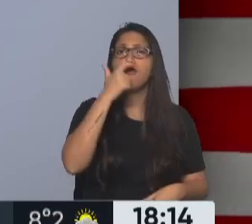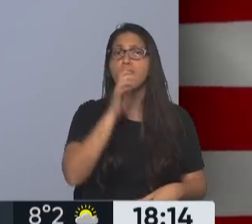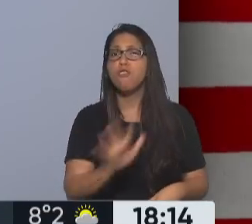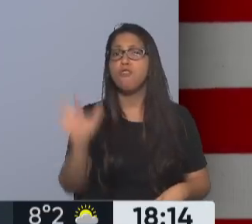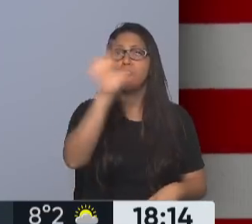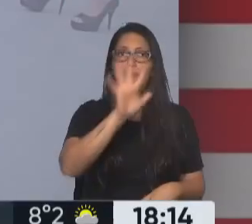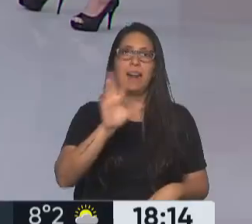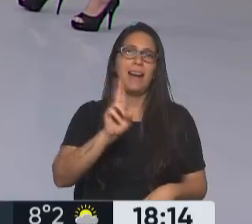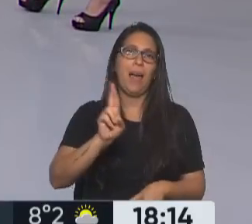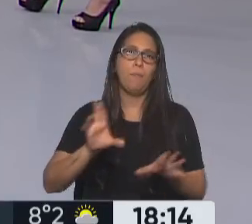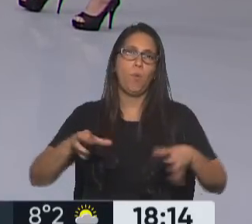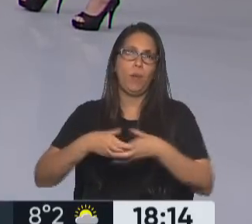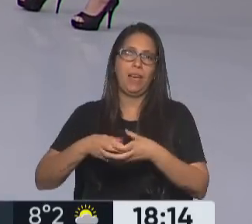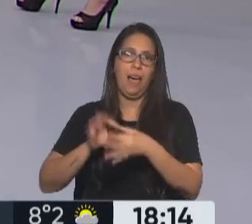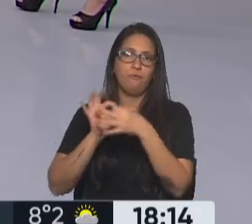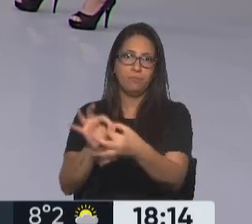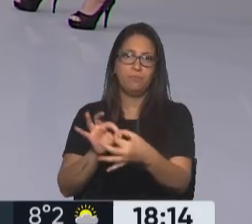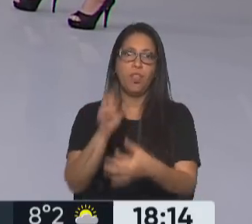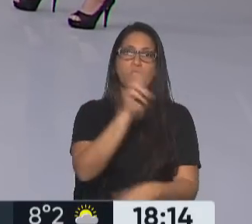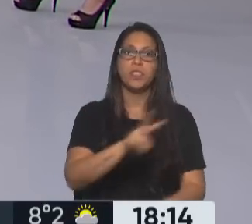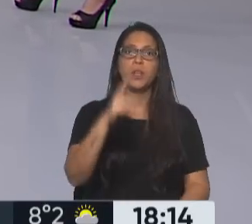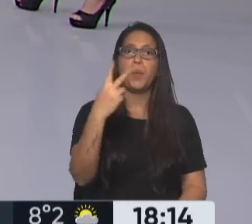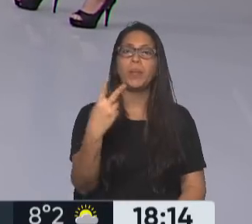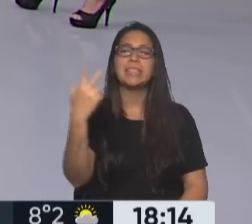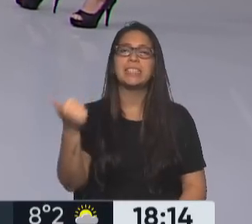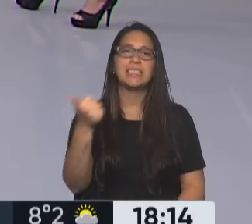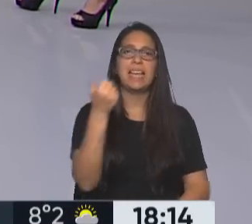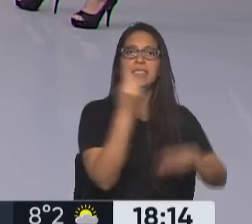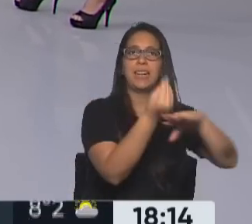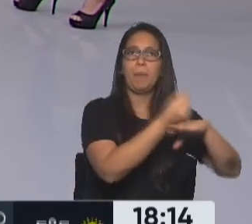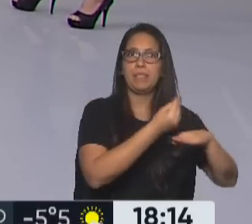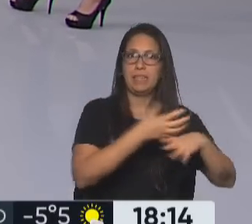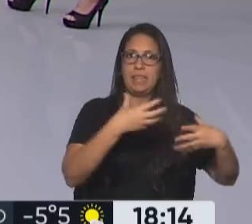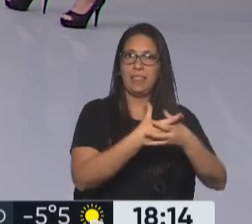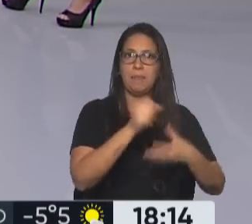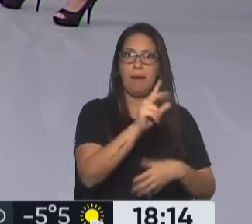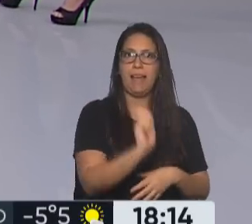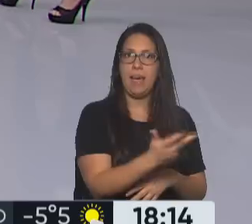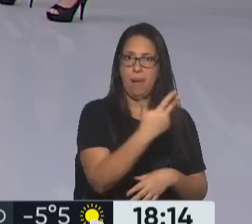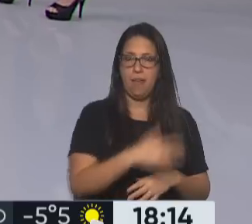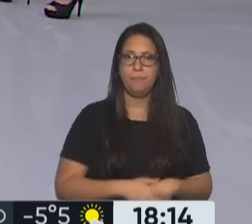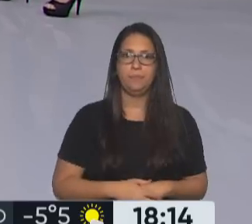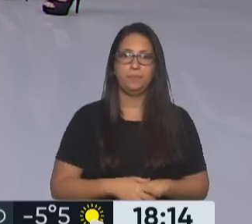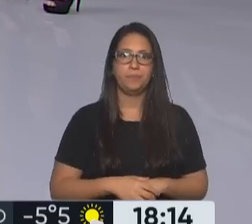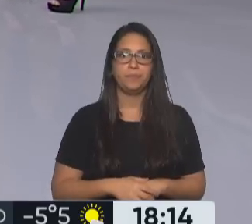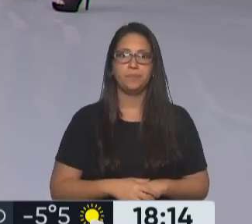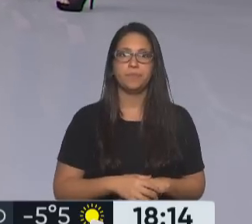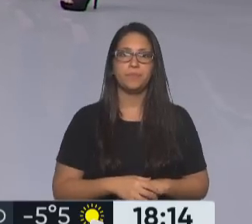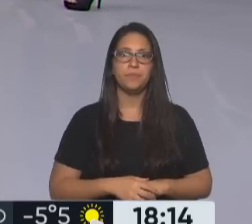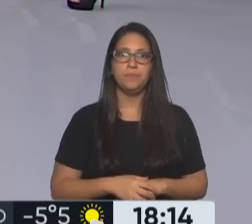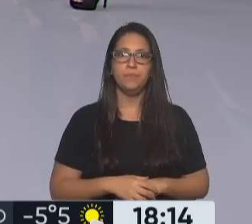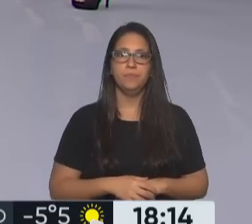los republicanos. 226 electores para Kamala Harris. Bueno, a ver, 295, 226.